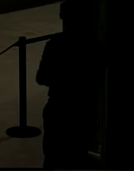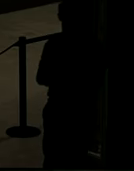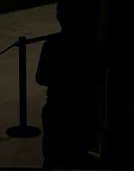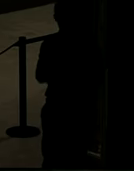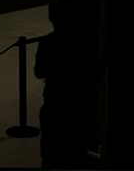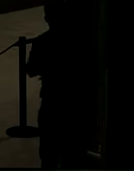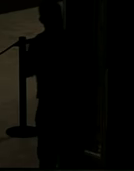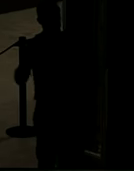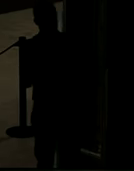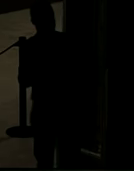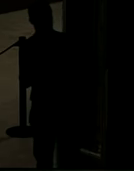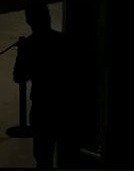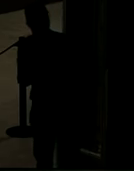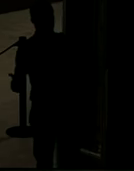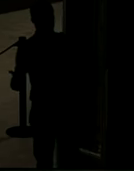estás?